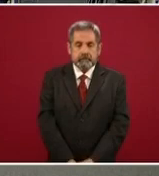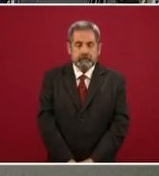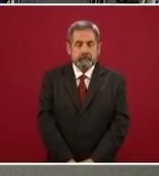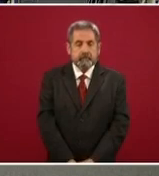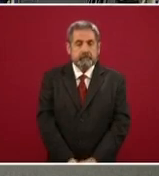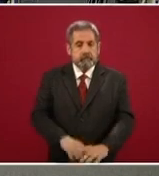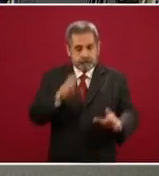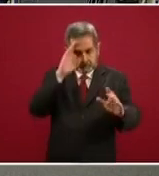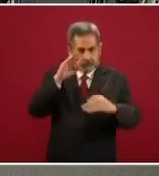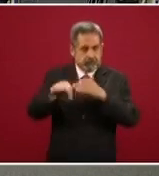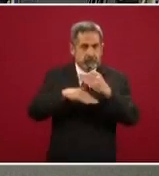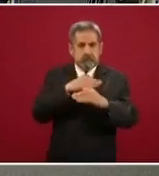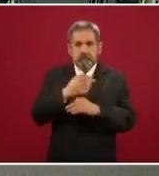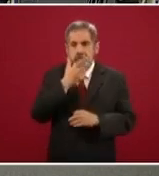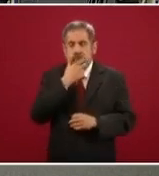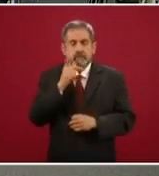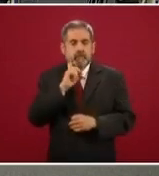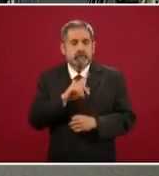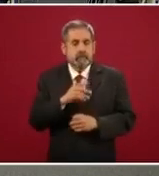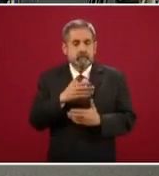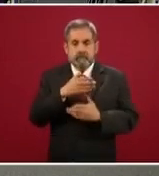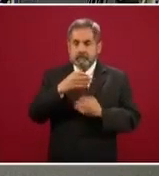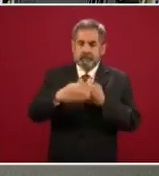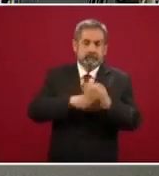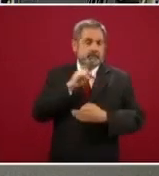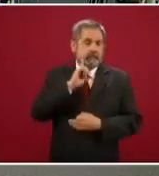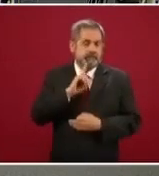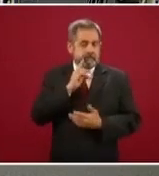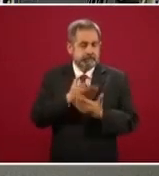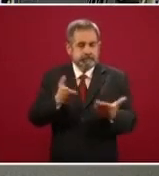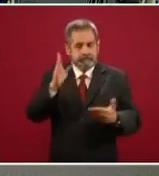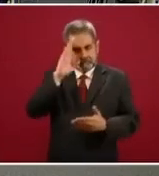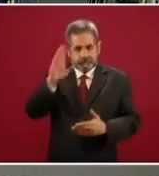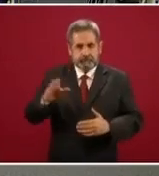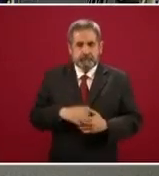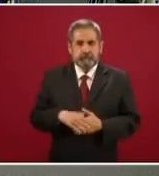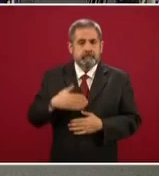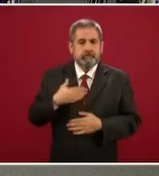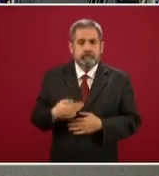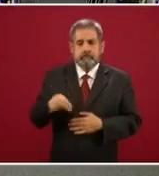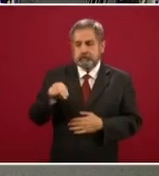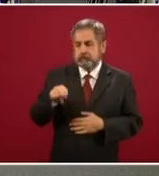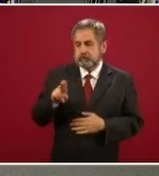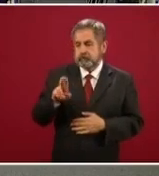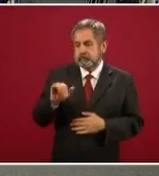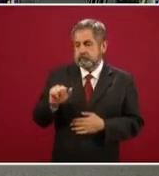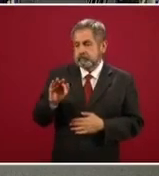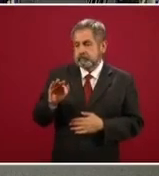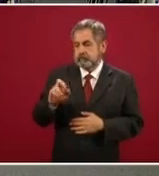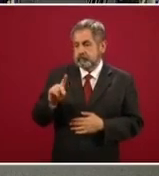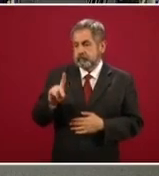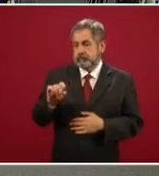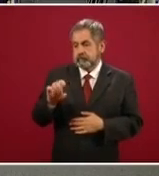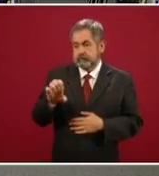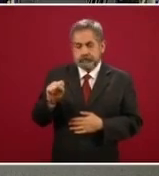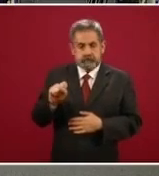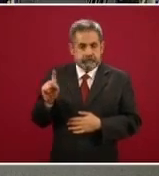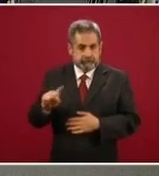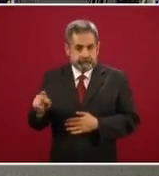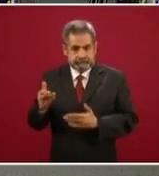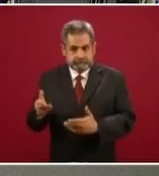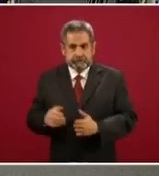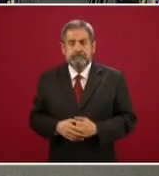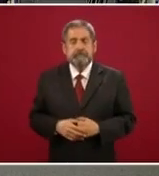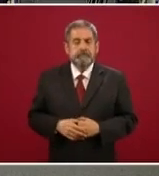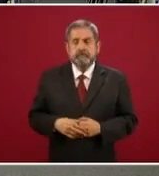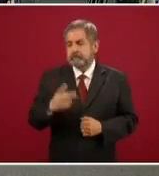Hola a todos y a todas, sobre todo a todas. Soy Nuri Fernández de La Caracola y